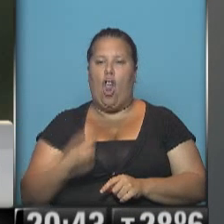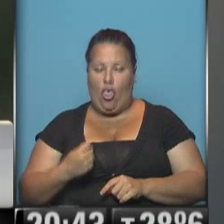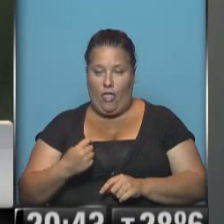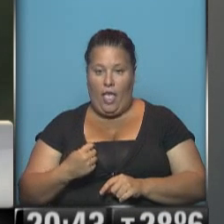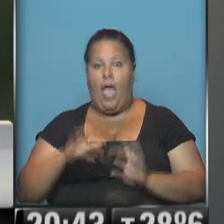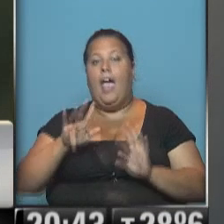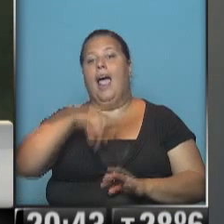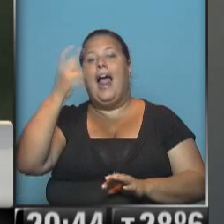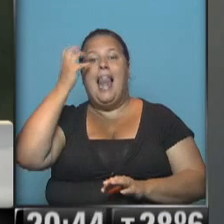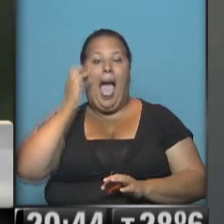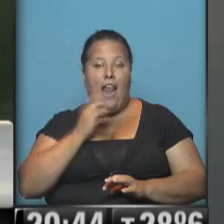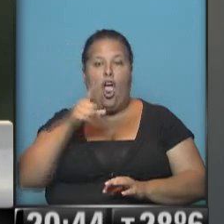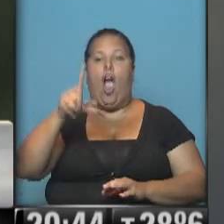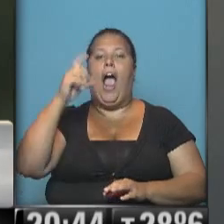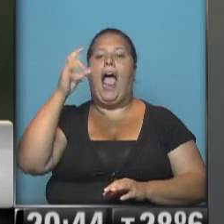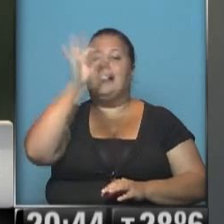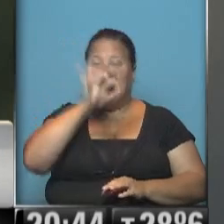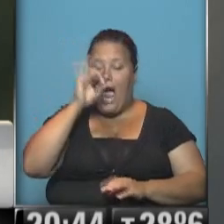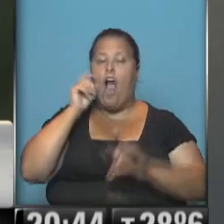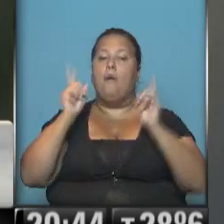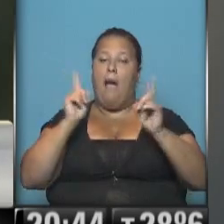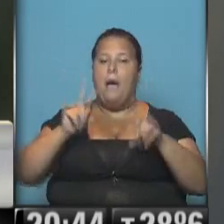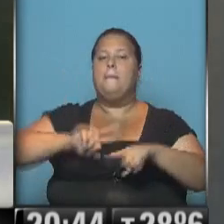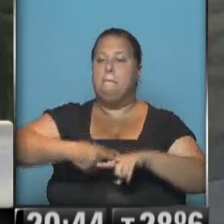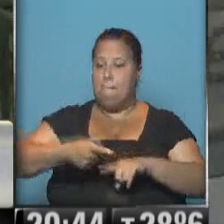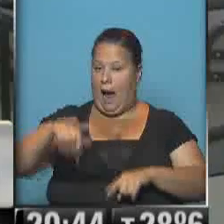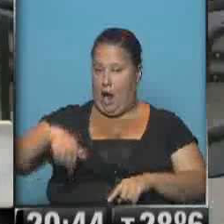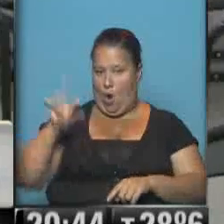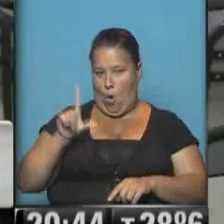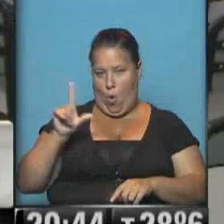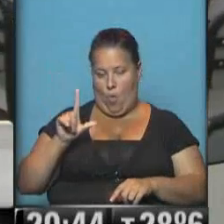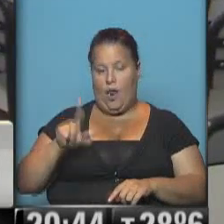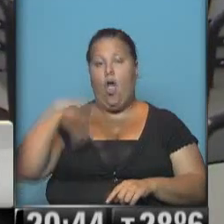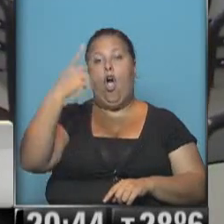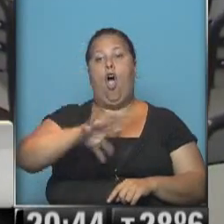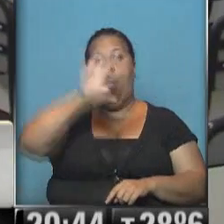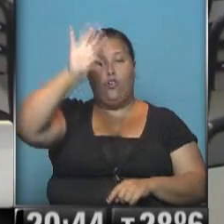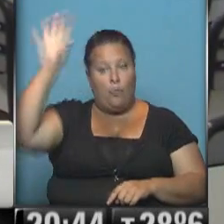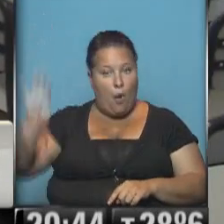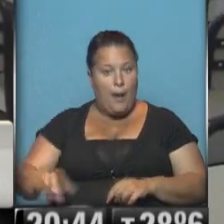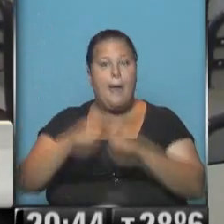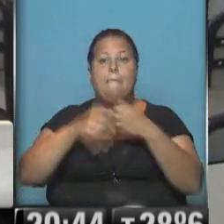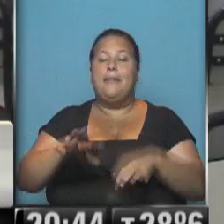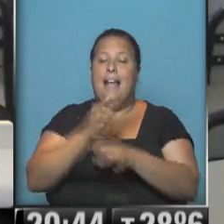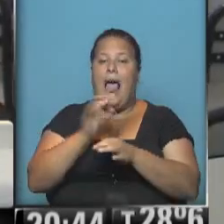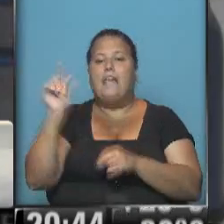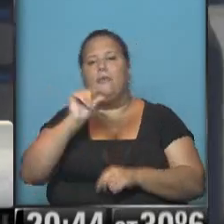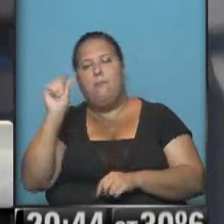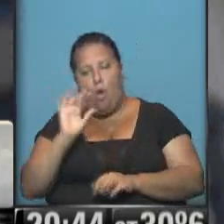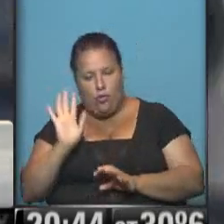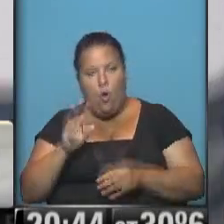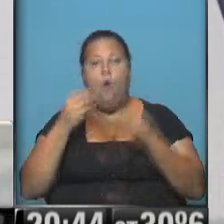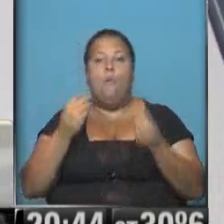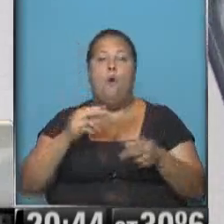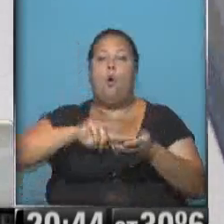en tanto que en La Rioja y Chaco, los docentes pararon este lunes. En otros distritos, el inicio de clase fue parcial, dado